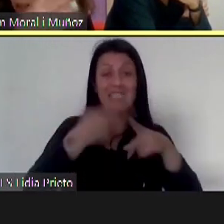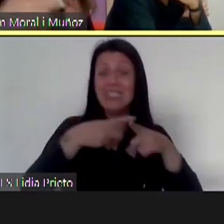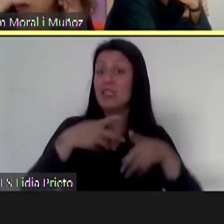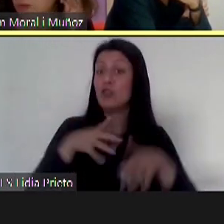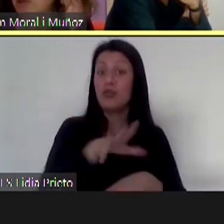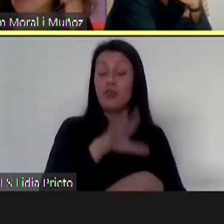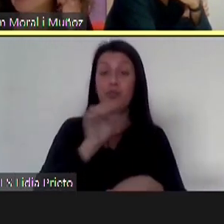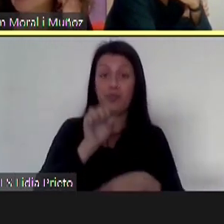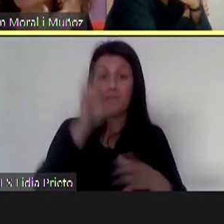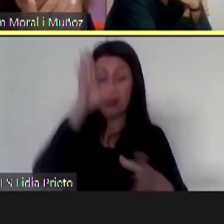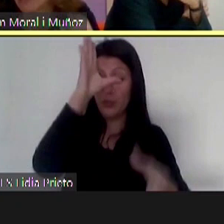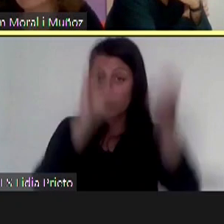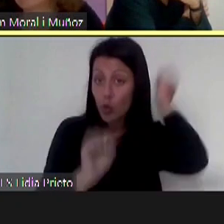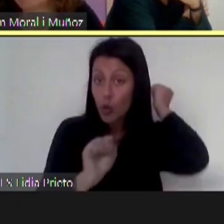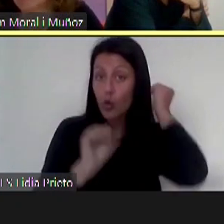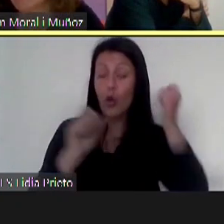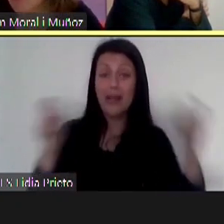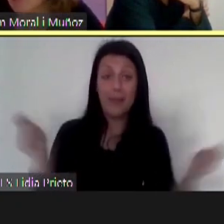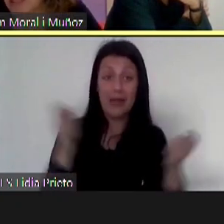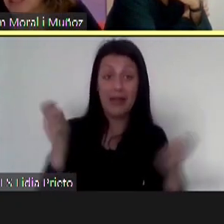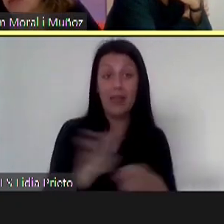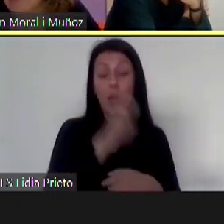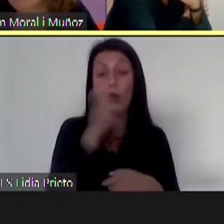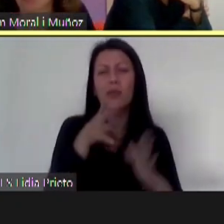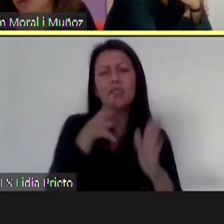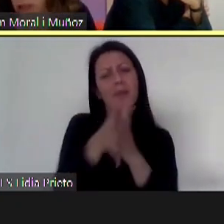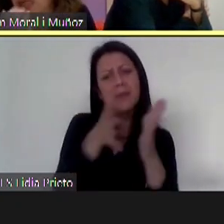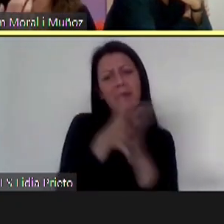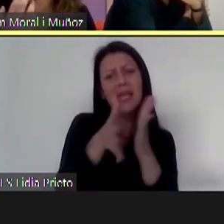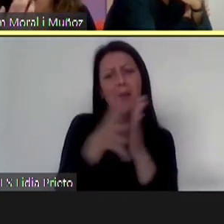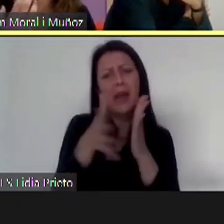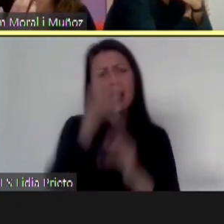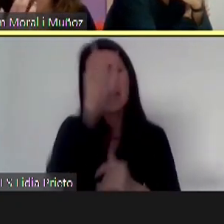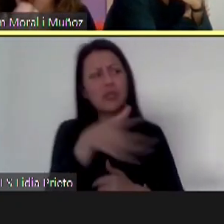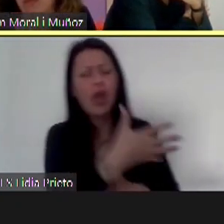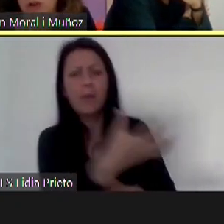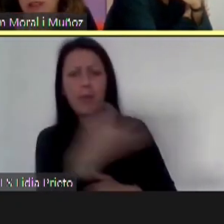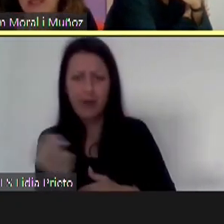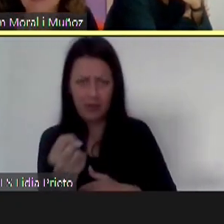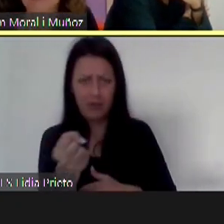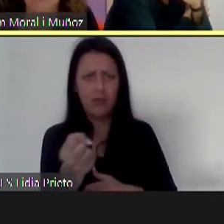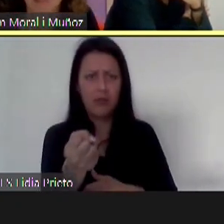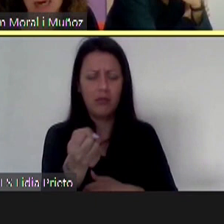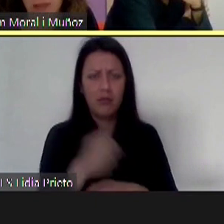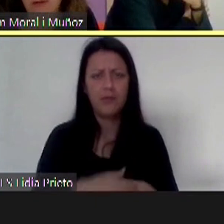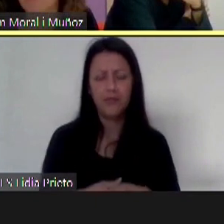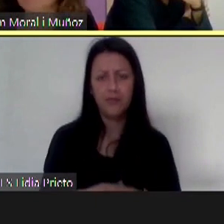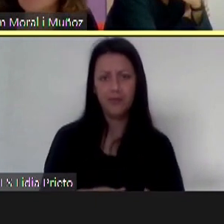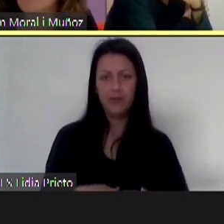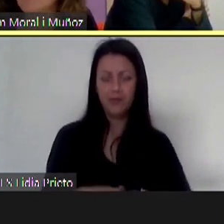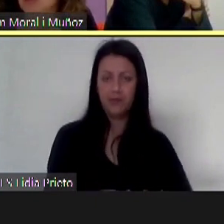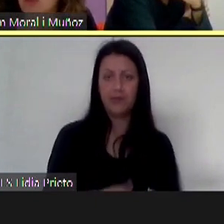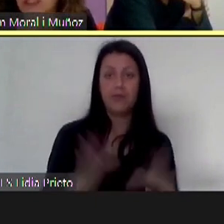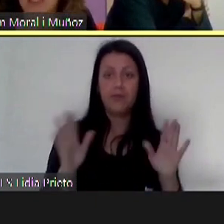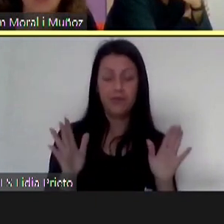protocolo en otro tipo de emergencias, pues también que se le explique de forma comprensible, como se le explicaría a cualquier otra vez. Ahora bien,